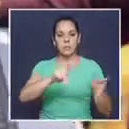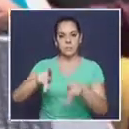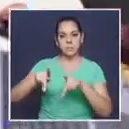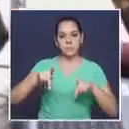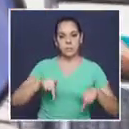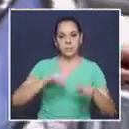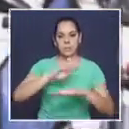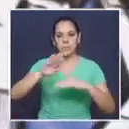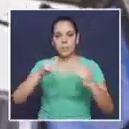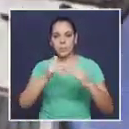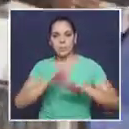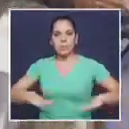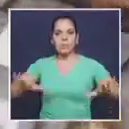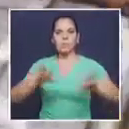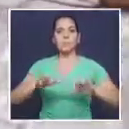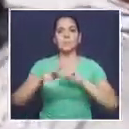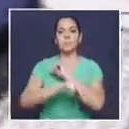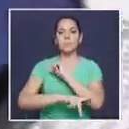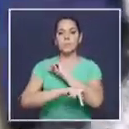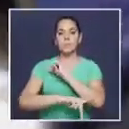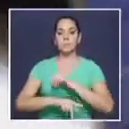largo y ancho de nuestra nación.